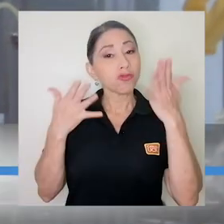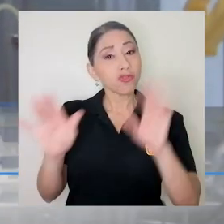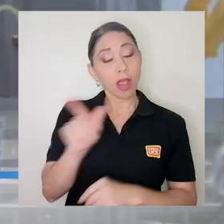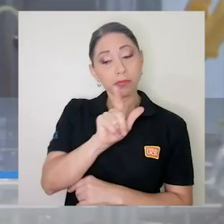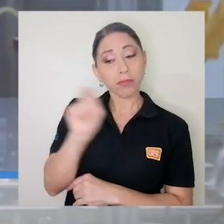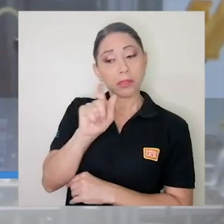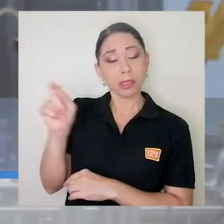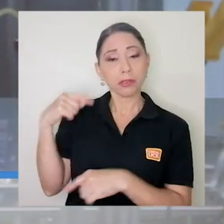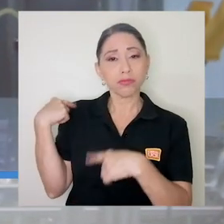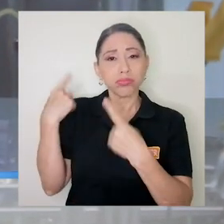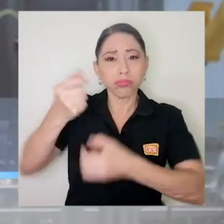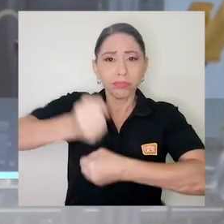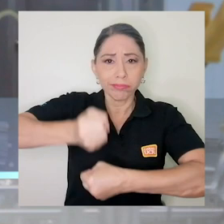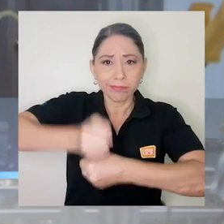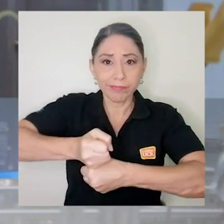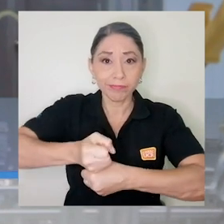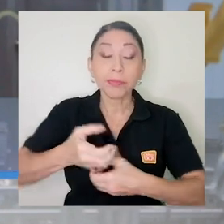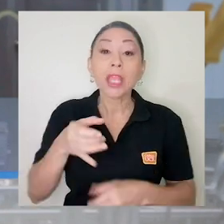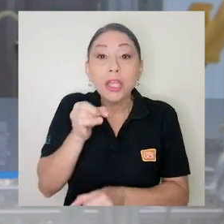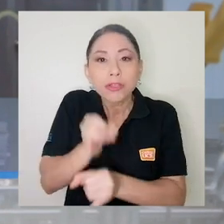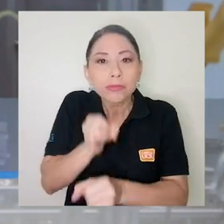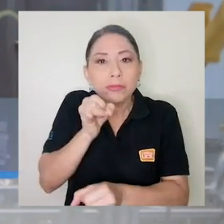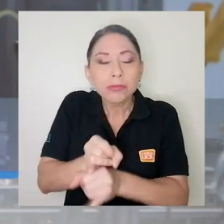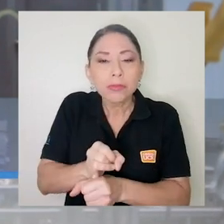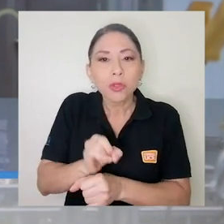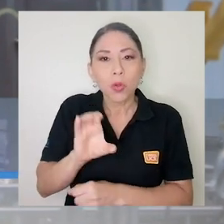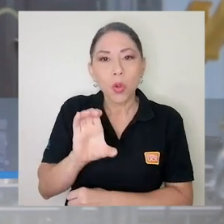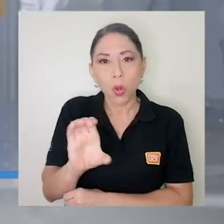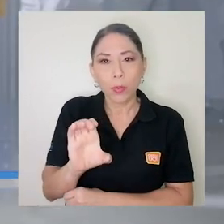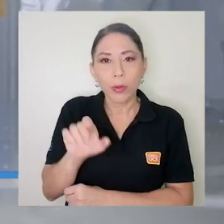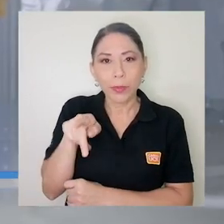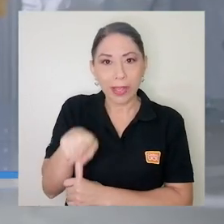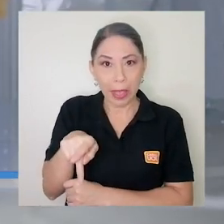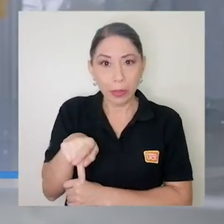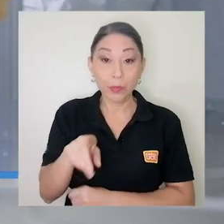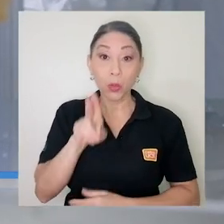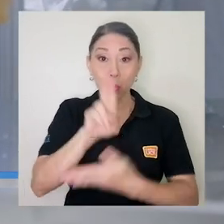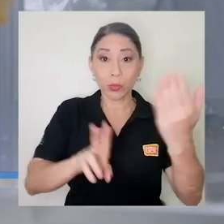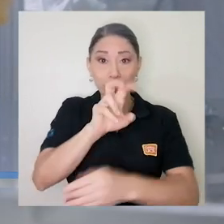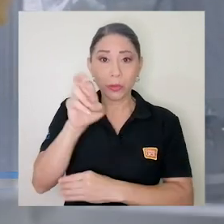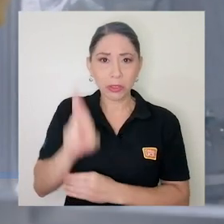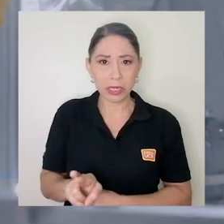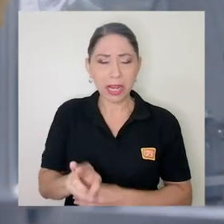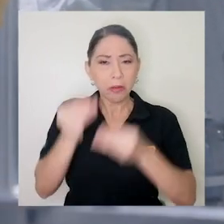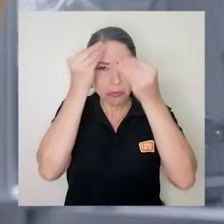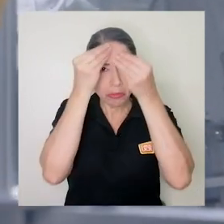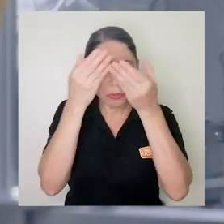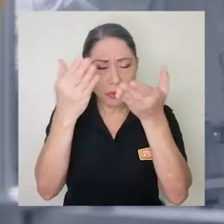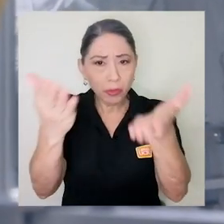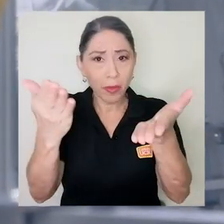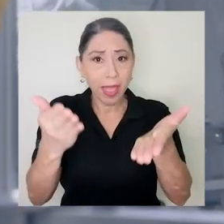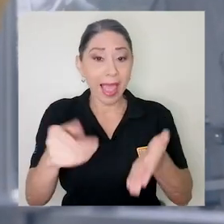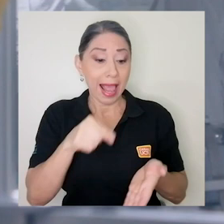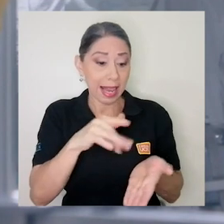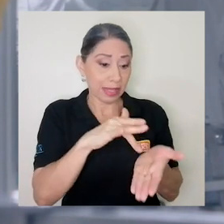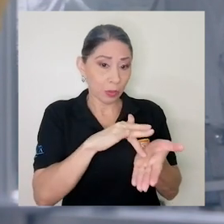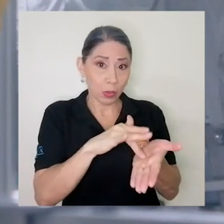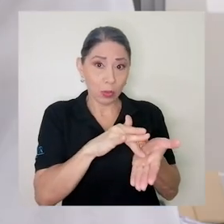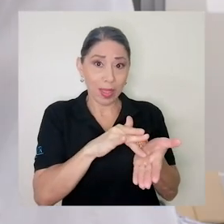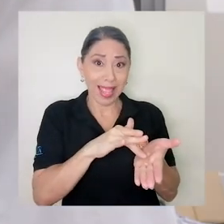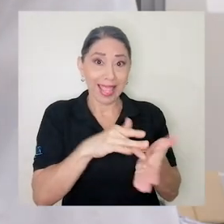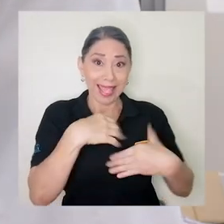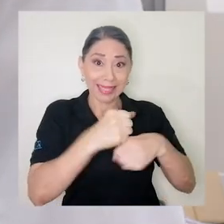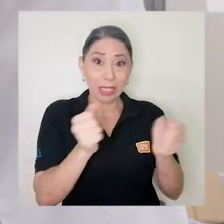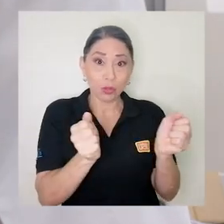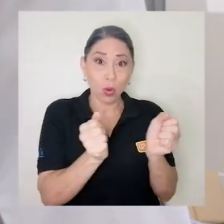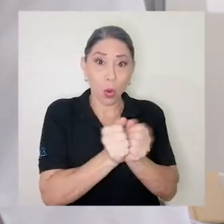Luego de varios meses de trabajo, el Instituto Clodomiro Picado de la UCR avisó que las formulaciones de inmunoglobulinas equinas